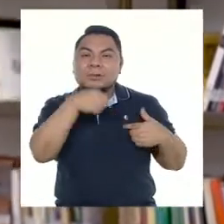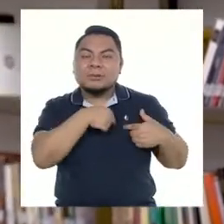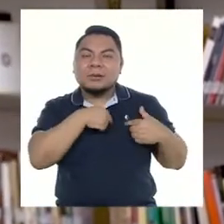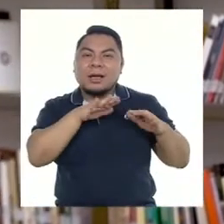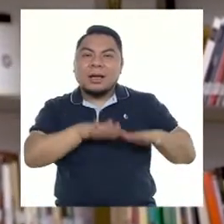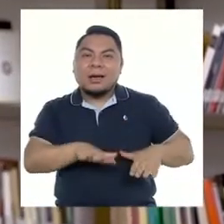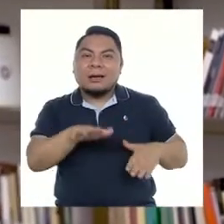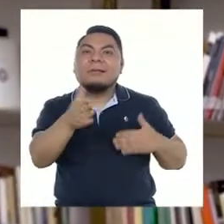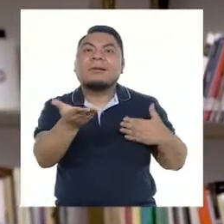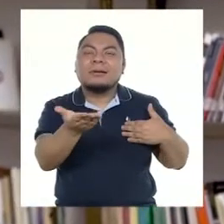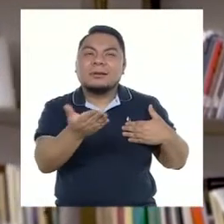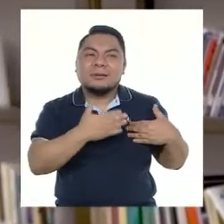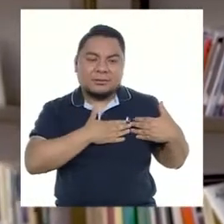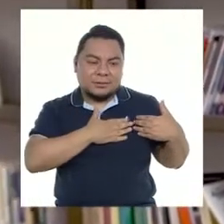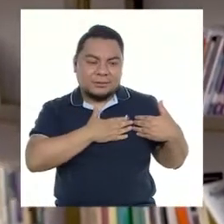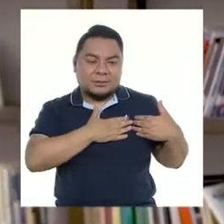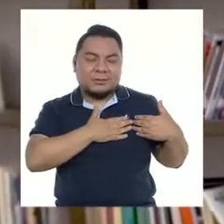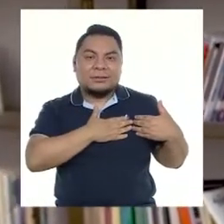que se calme?